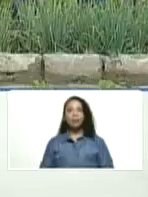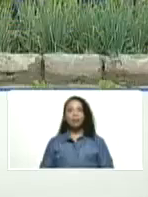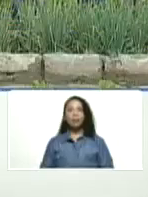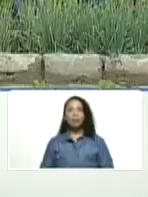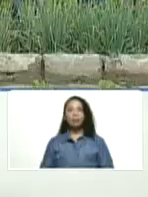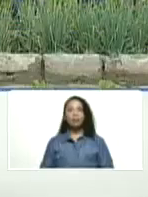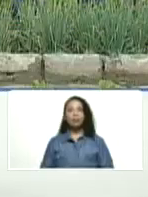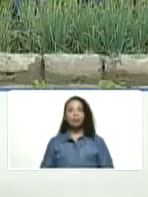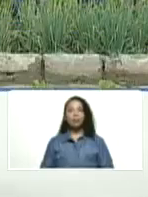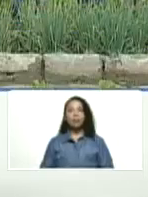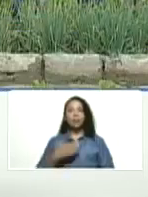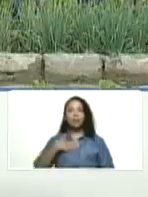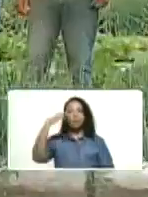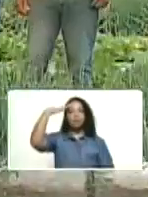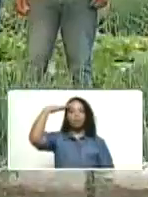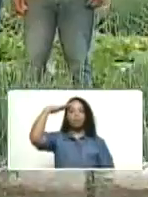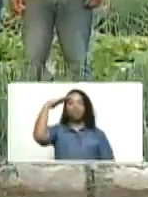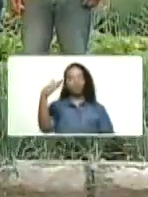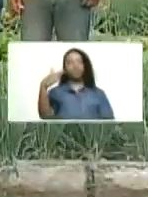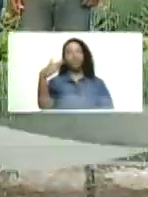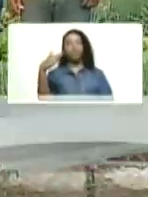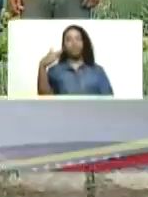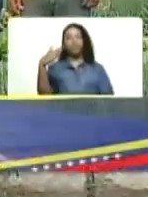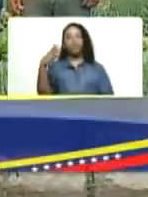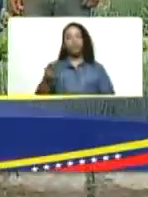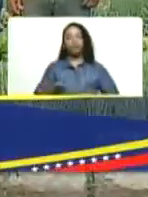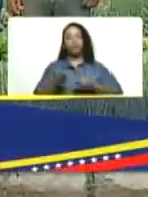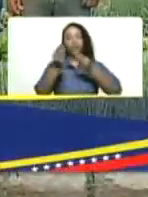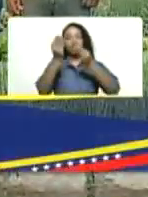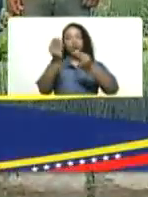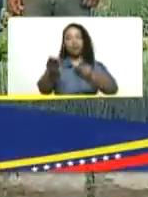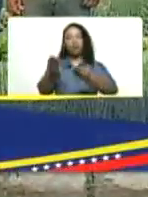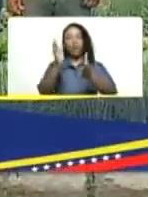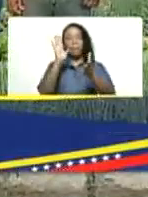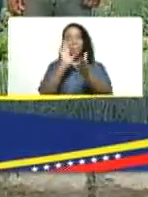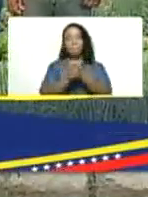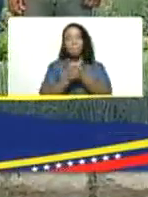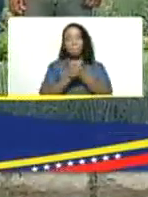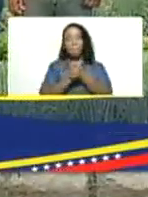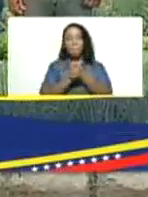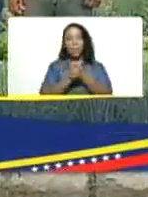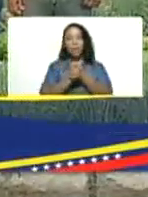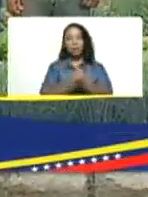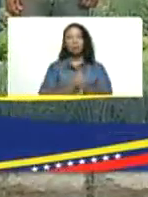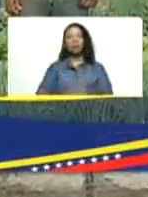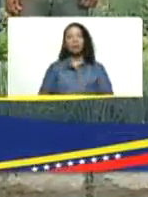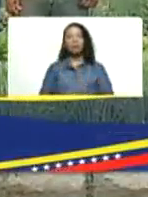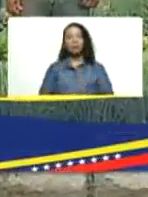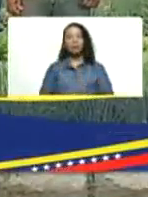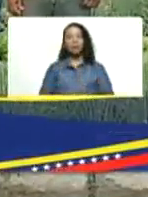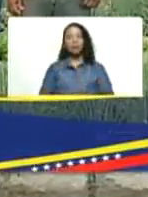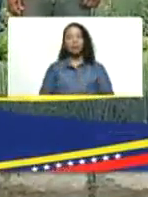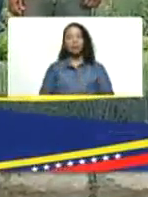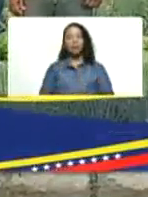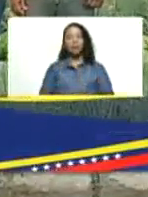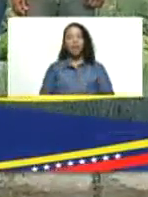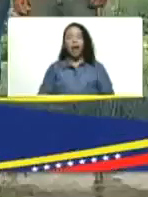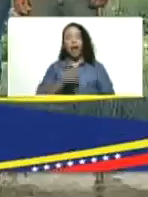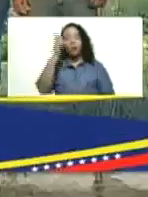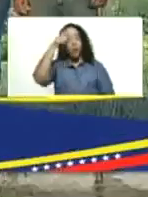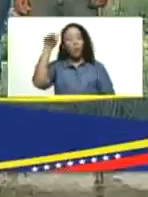Mi comandante presidente, reciba un cordial y afectuoso saludo en nombre del pueblo de